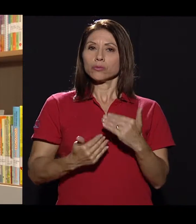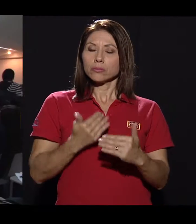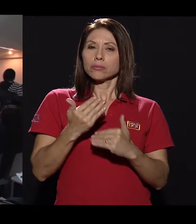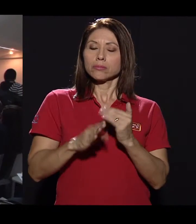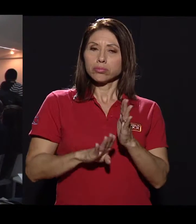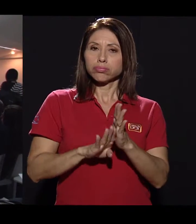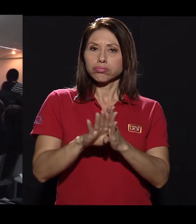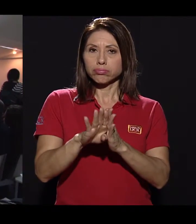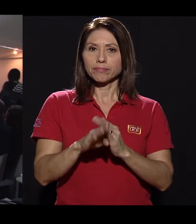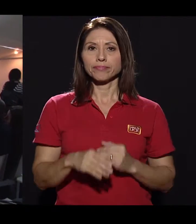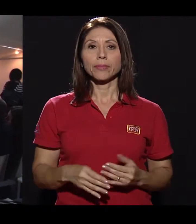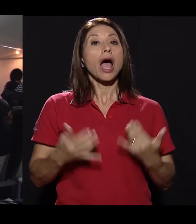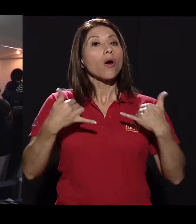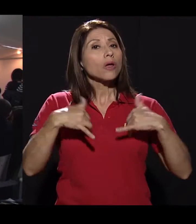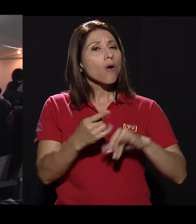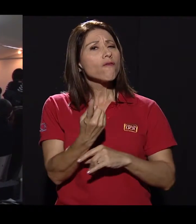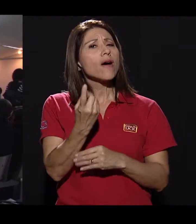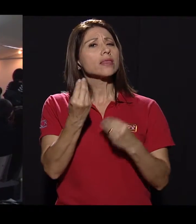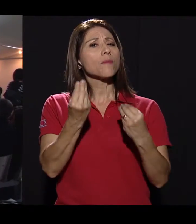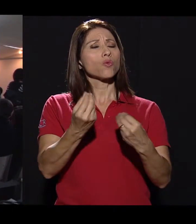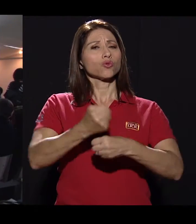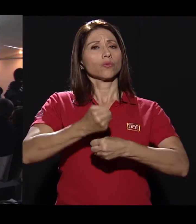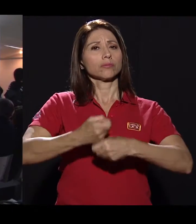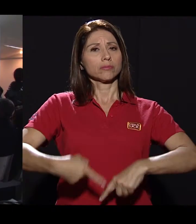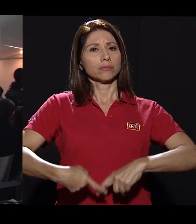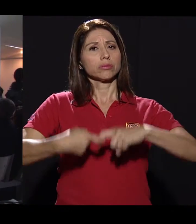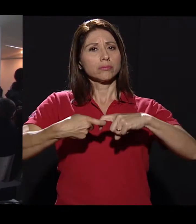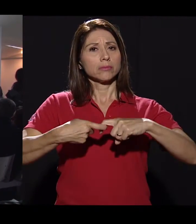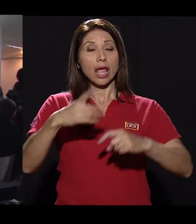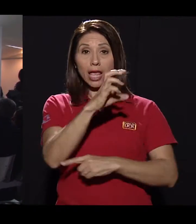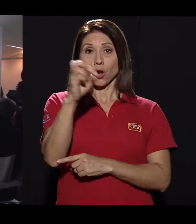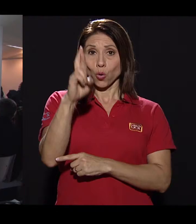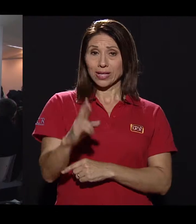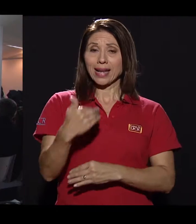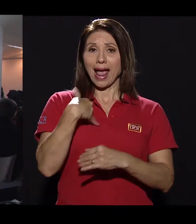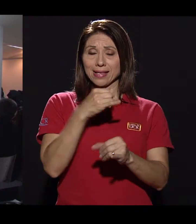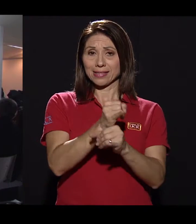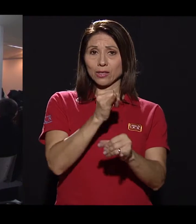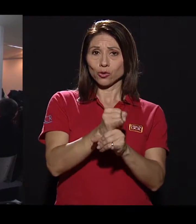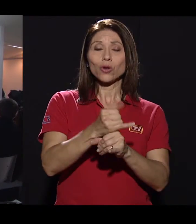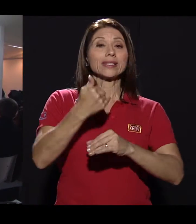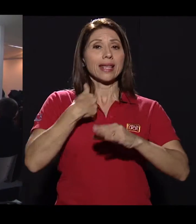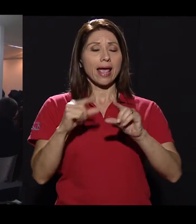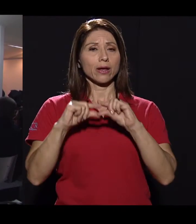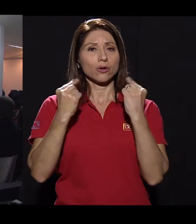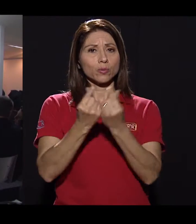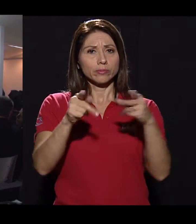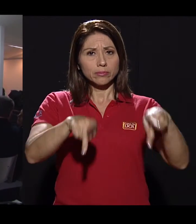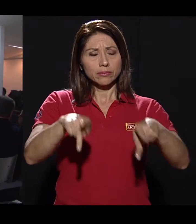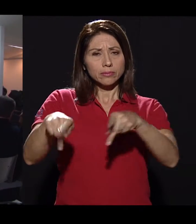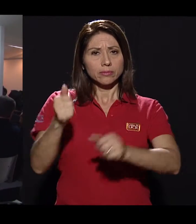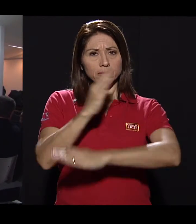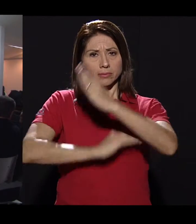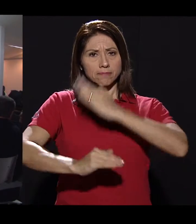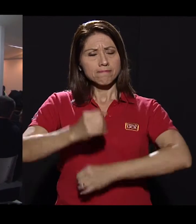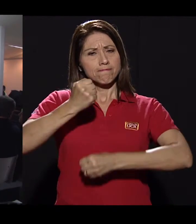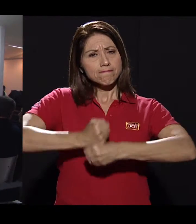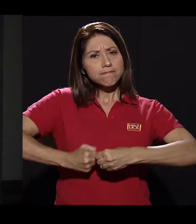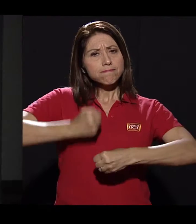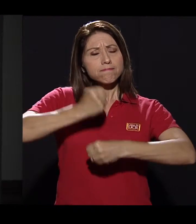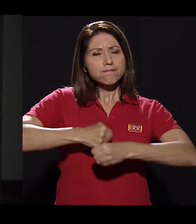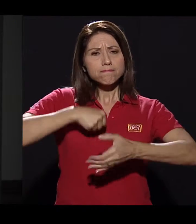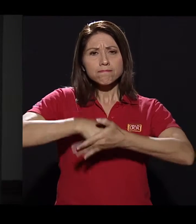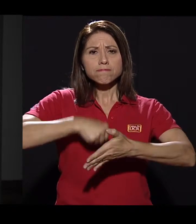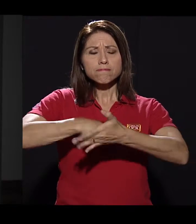caminando. Aunque aún falte mucho por hacer, en Costa Rica existen instituciones y movimientos de personas con discapacidad que